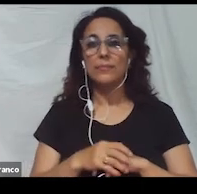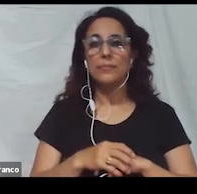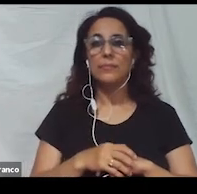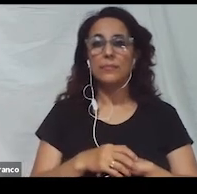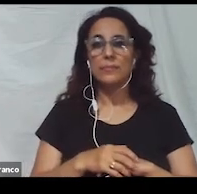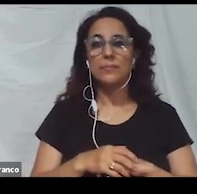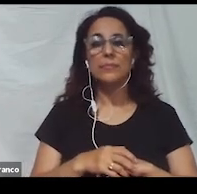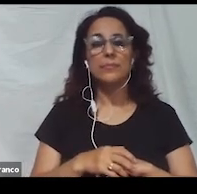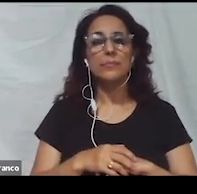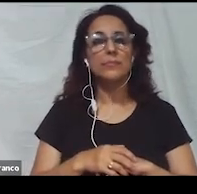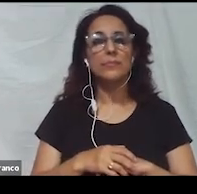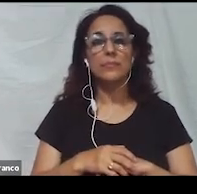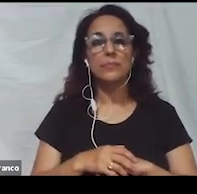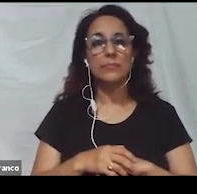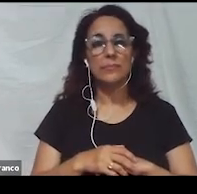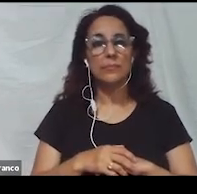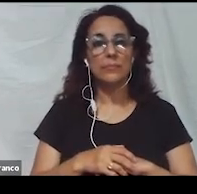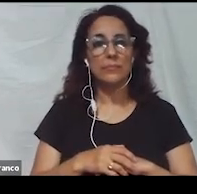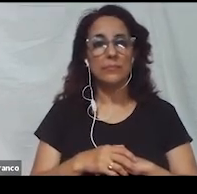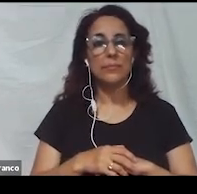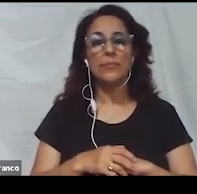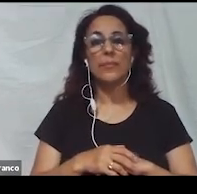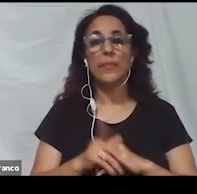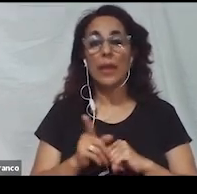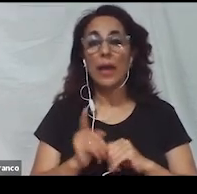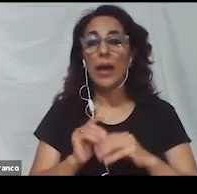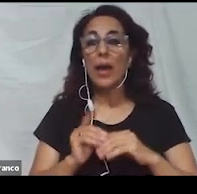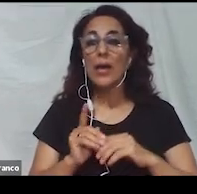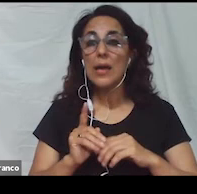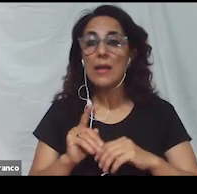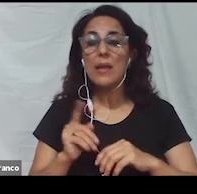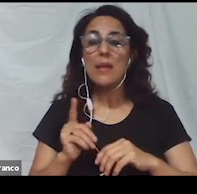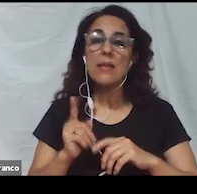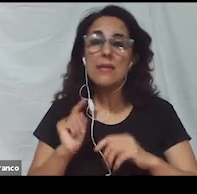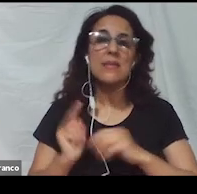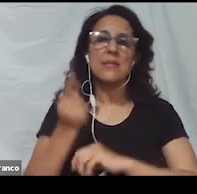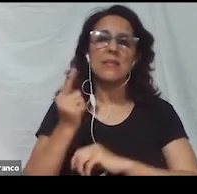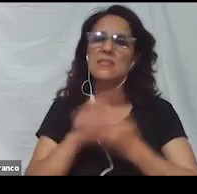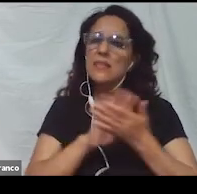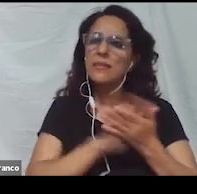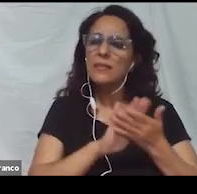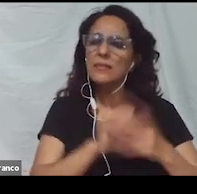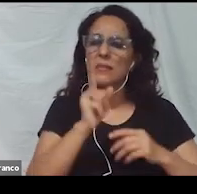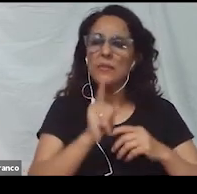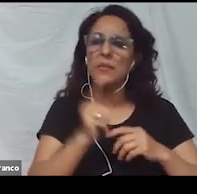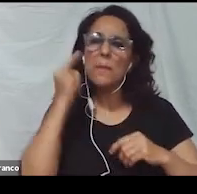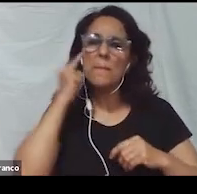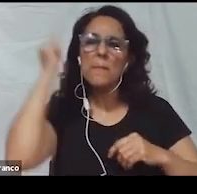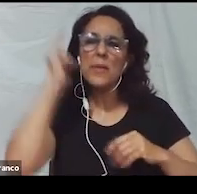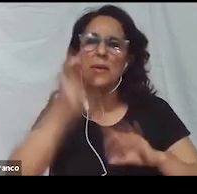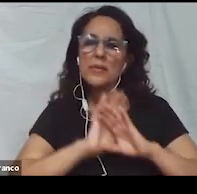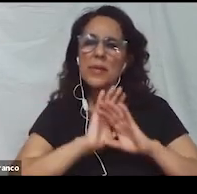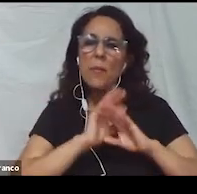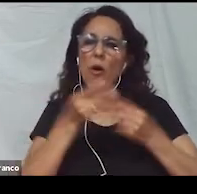nombrar. Way es la iniciativa de accesibilidad en la web y nos va a ayudar especialmente cuando trabajemos